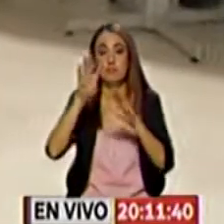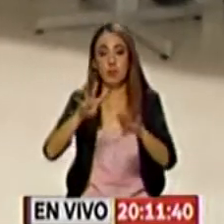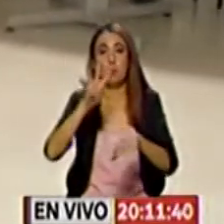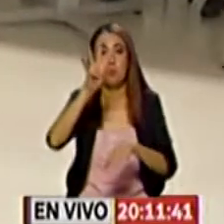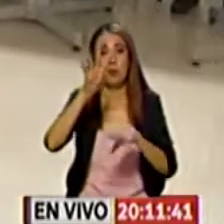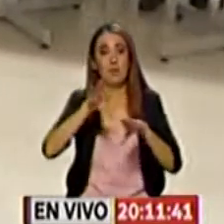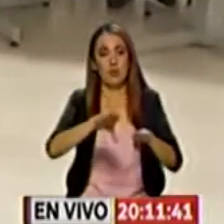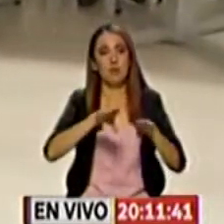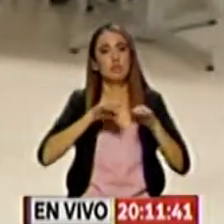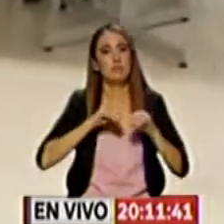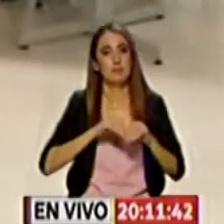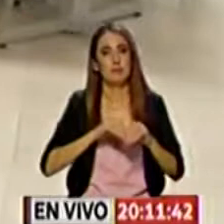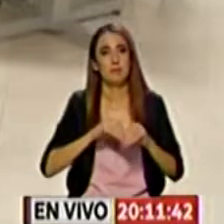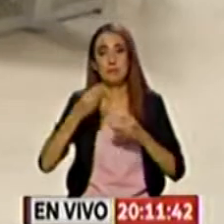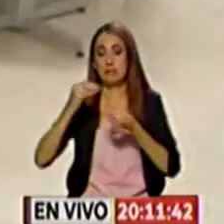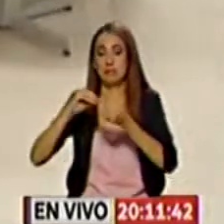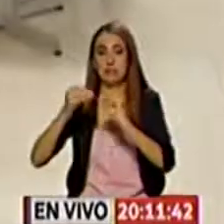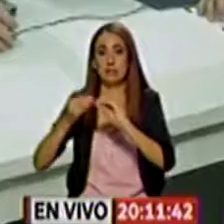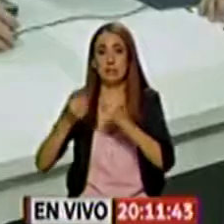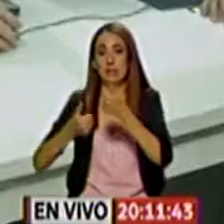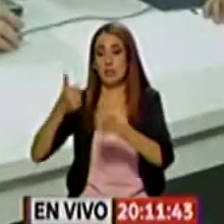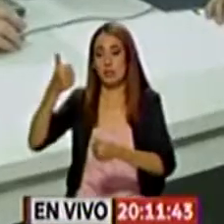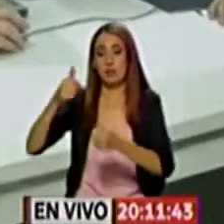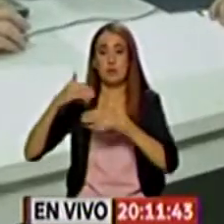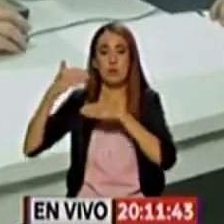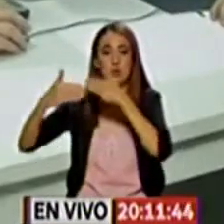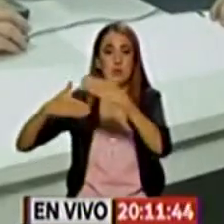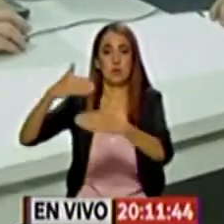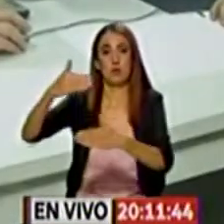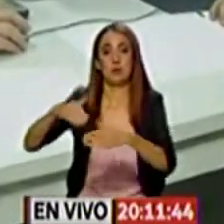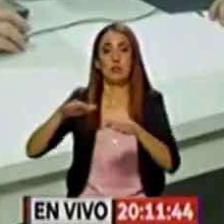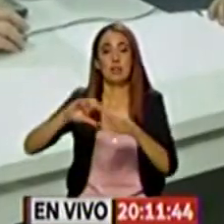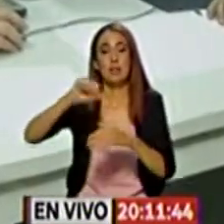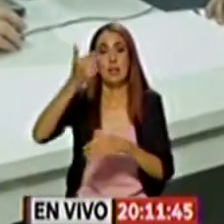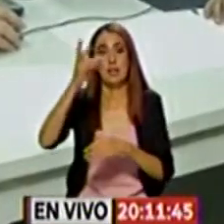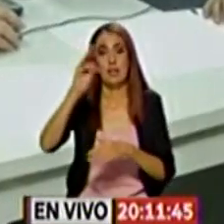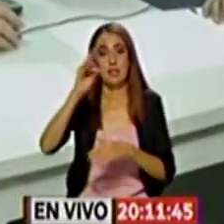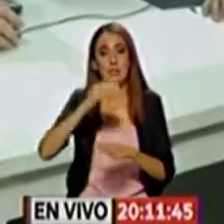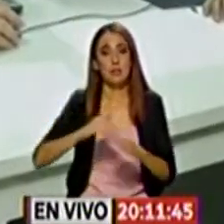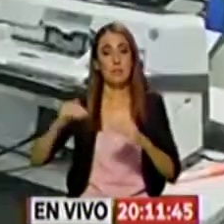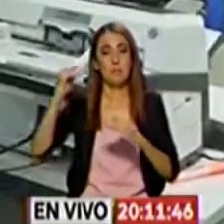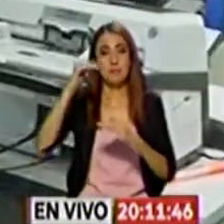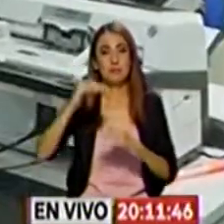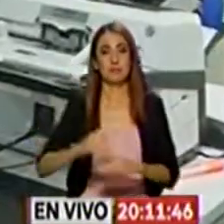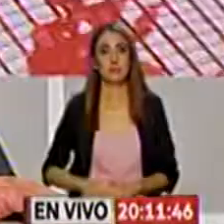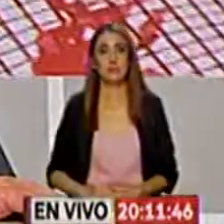con lo cual el número de candidatos que siguen en el proceso ascendió a 17 a lejanos telediario